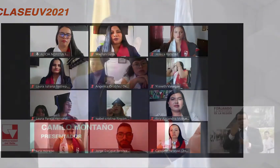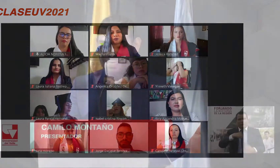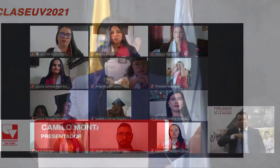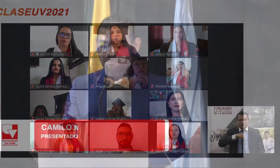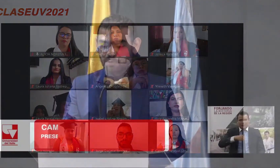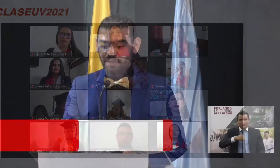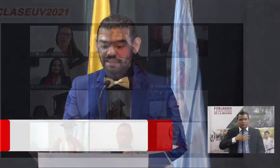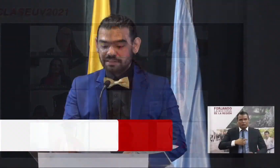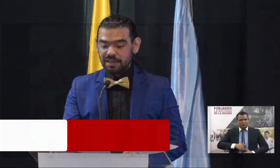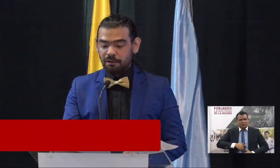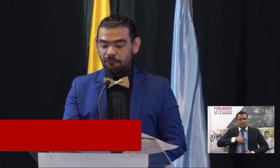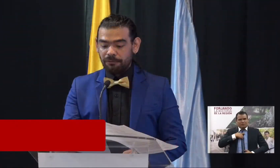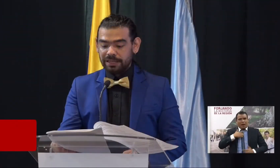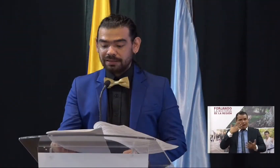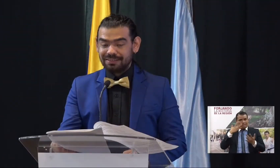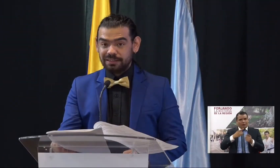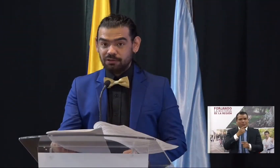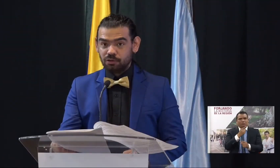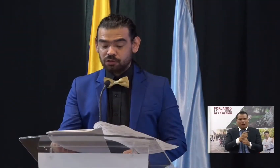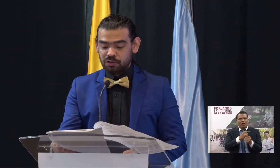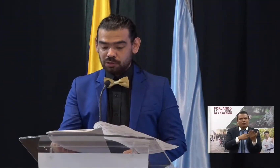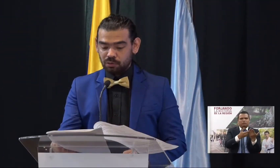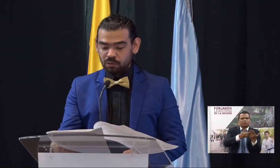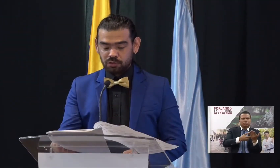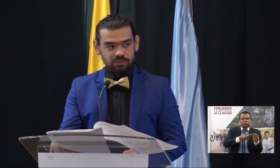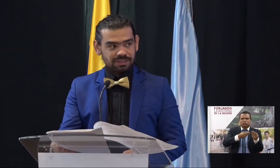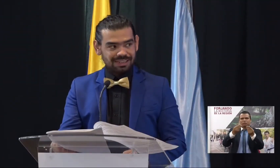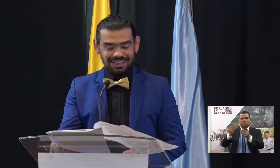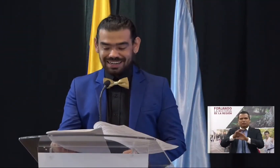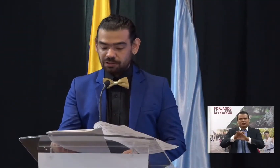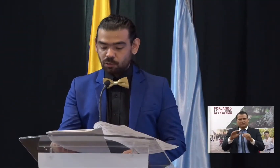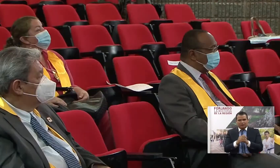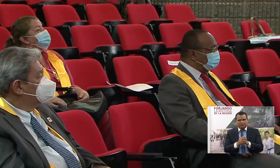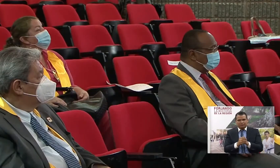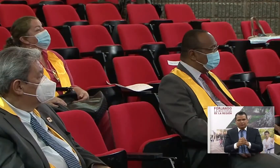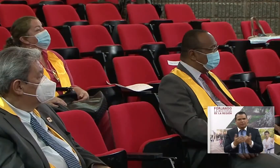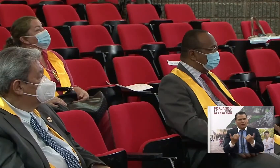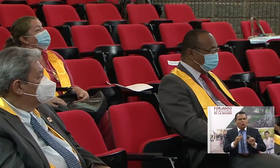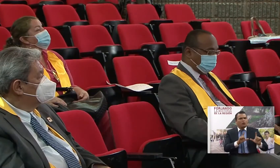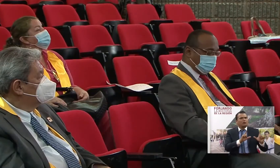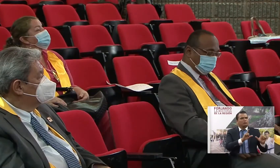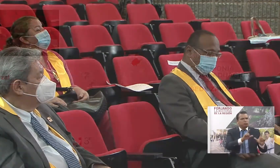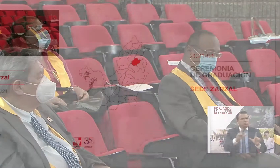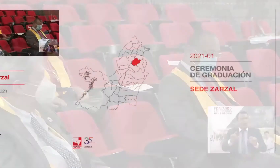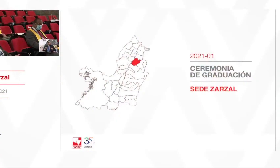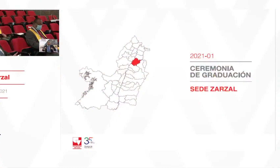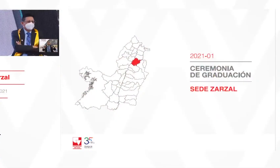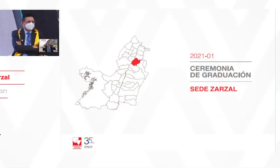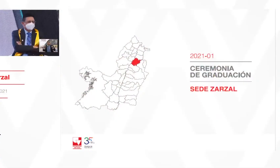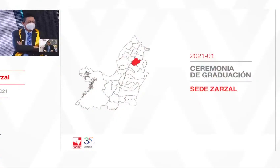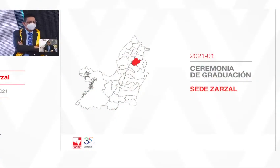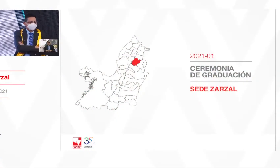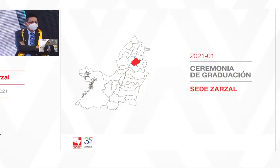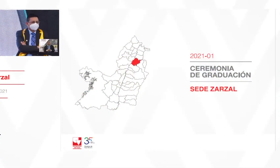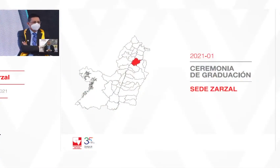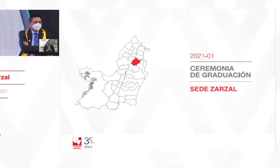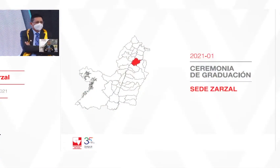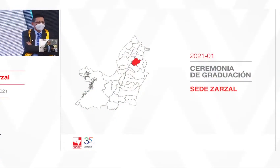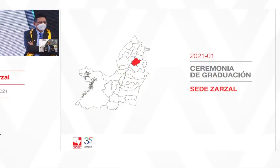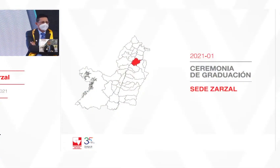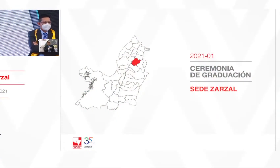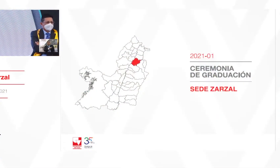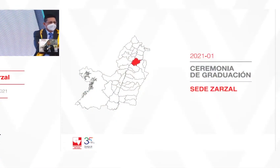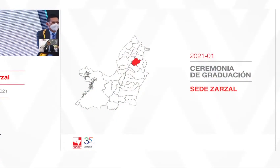2. Que es procedente conferir dichos títulos. Resuelve, en nombre de la República de Colombia y